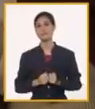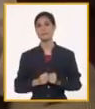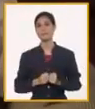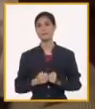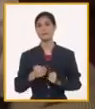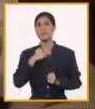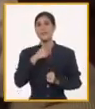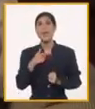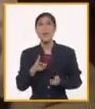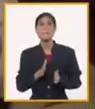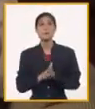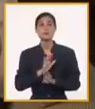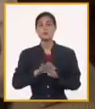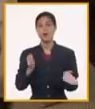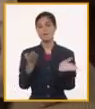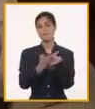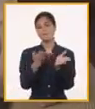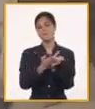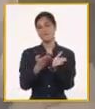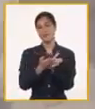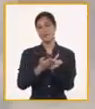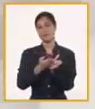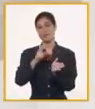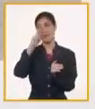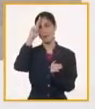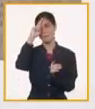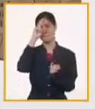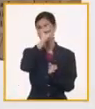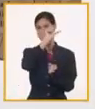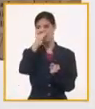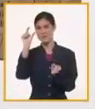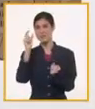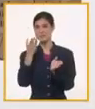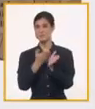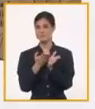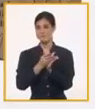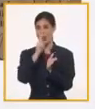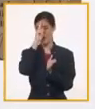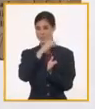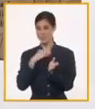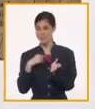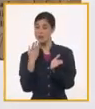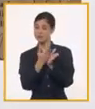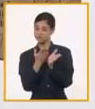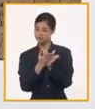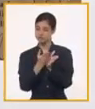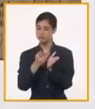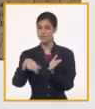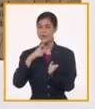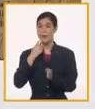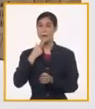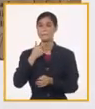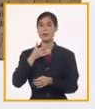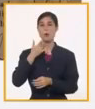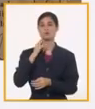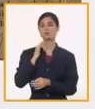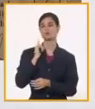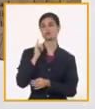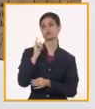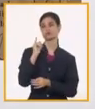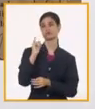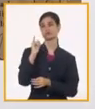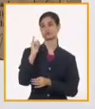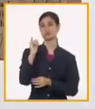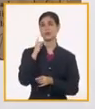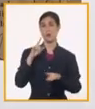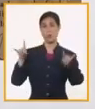presentación porque la Escuela de Medicina estaba acá tenía otra dirección, no estaba en la colina. Sí. No estaba en la colina universitaria,